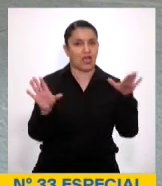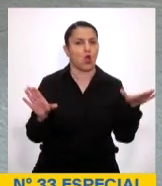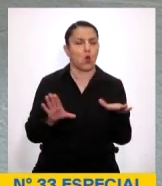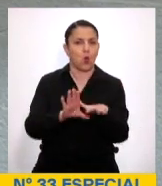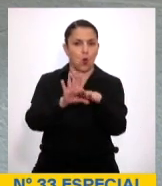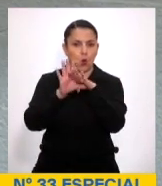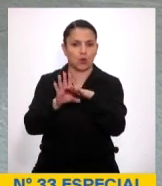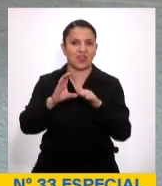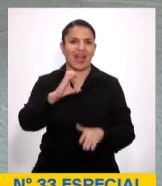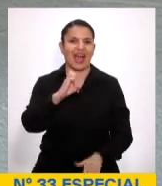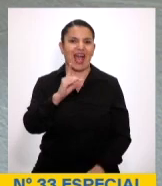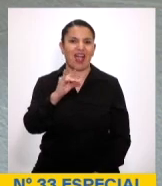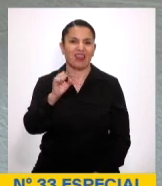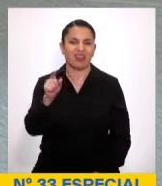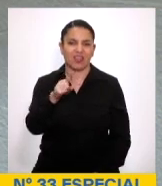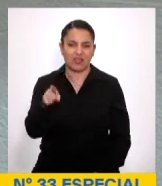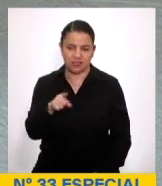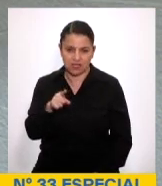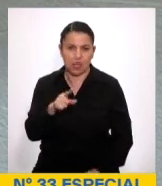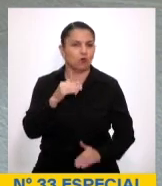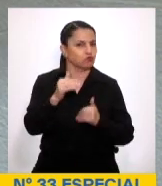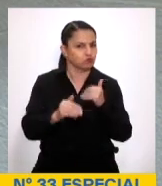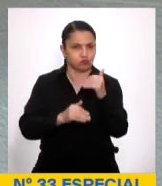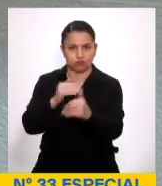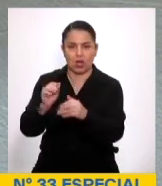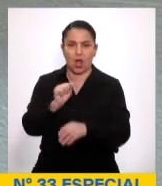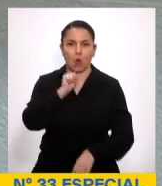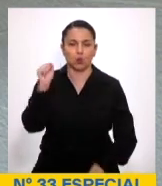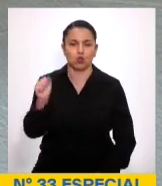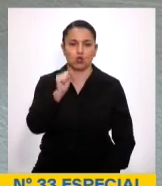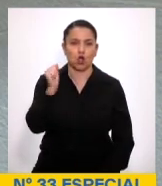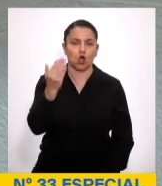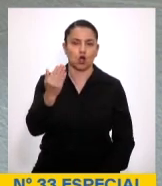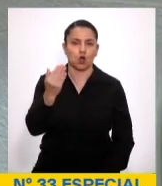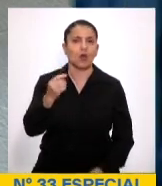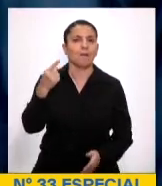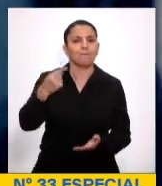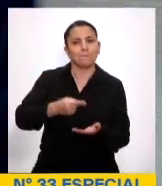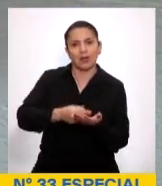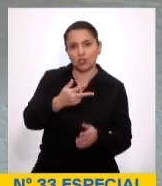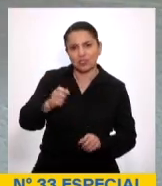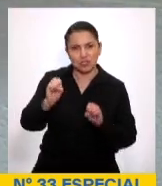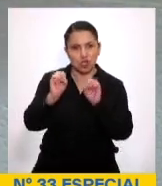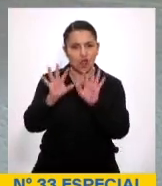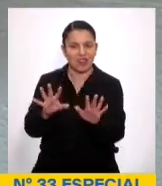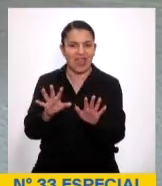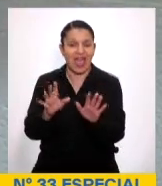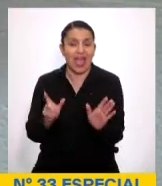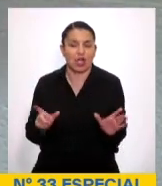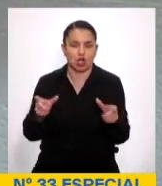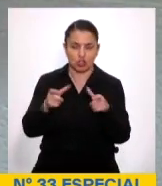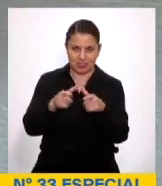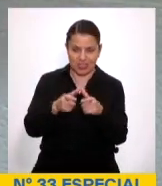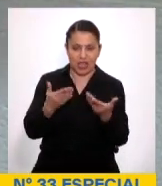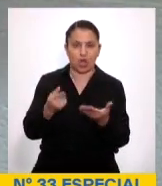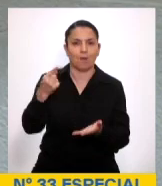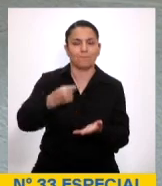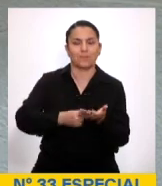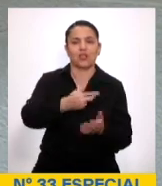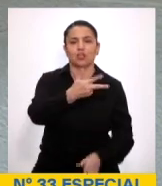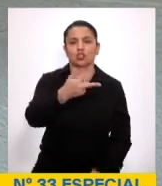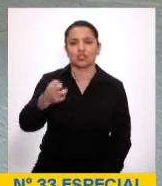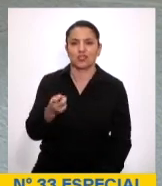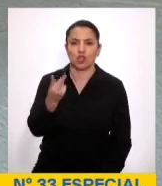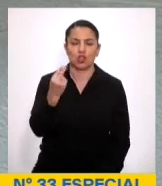autónomo y local y ya siendo 1810 constituyó el consejo de regencia para 1812 dictar su primera